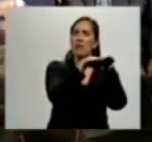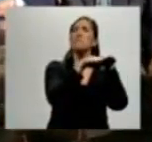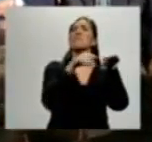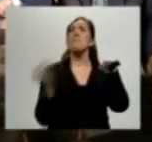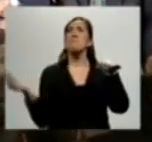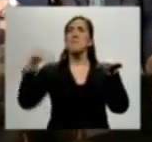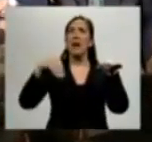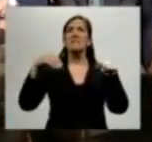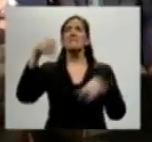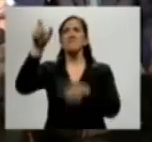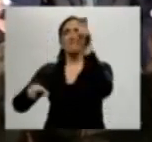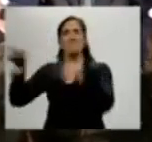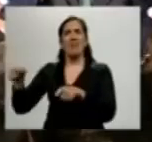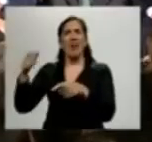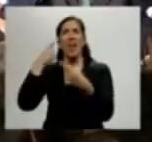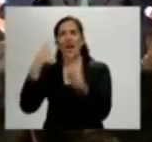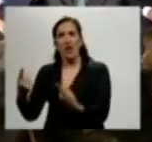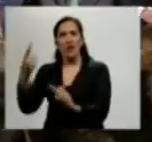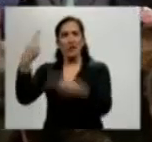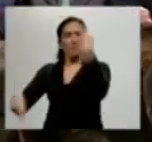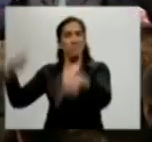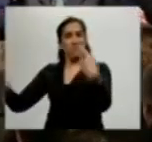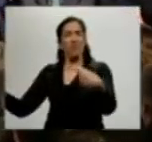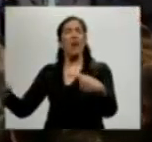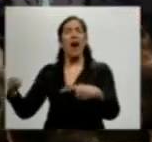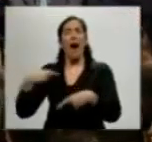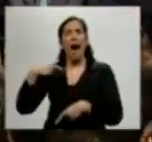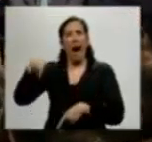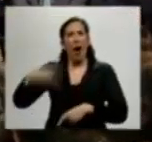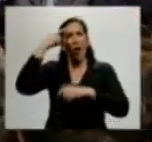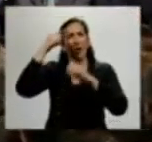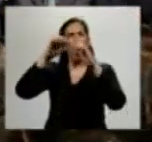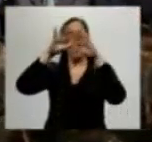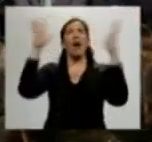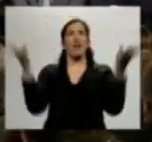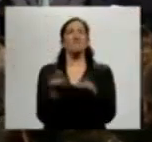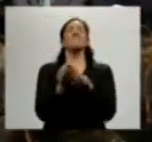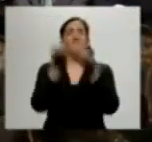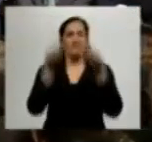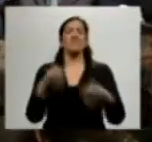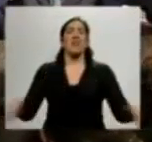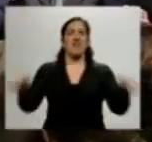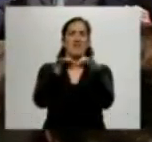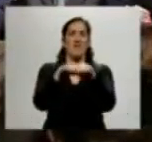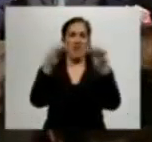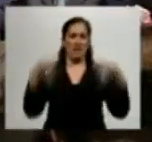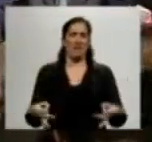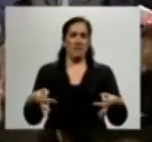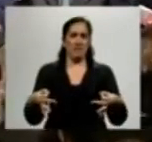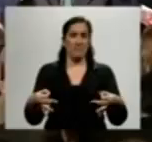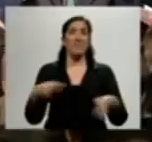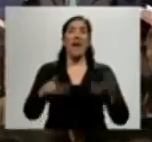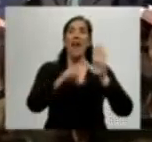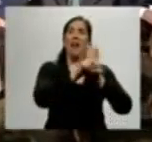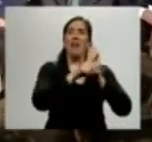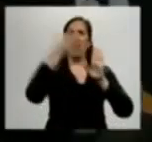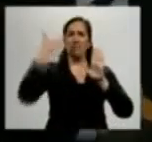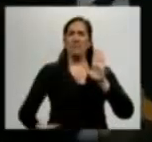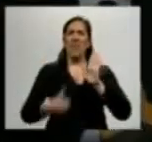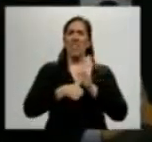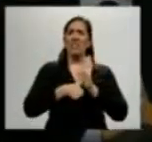completamos realmente la noción de igualdad. Y precisamente ley de identidad de